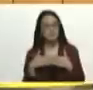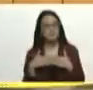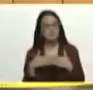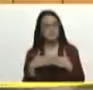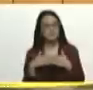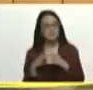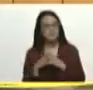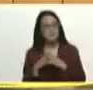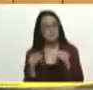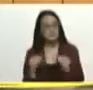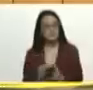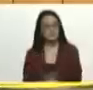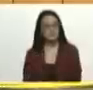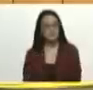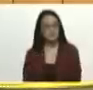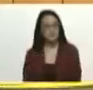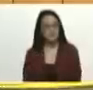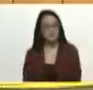Todas.